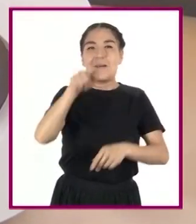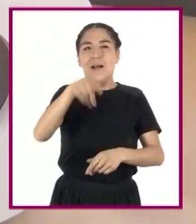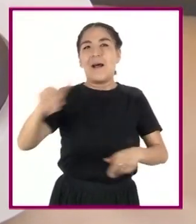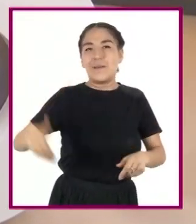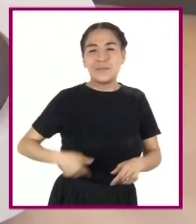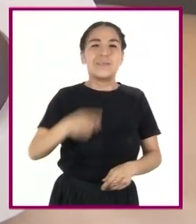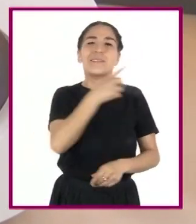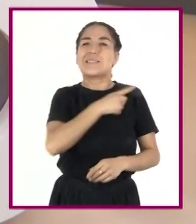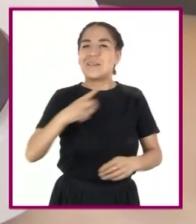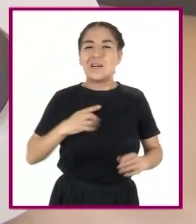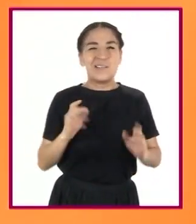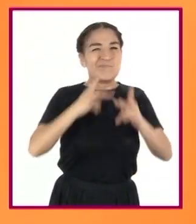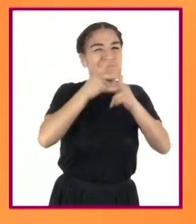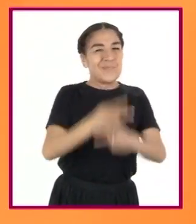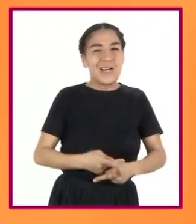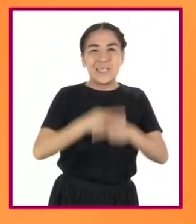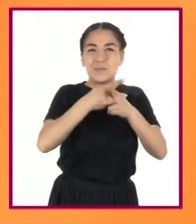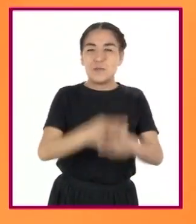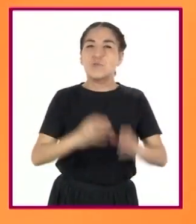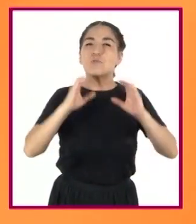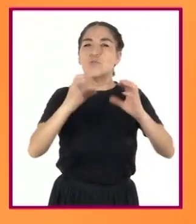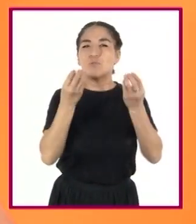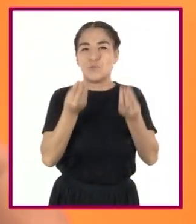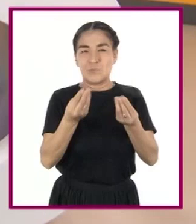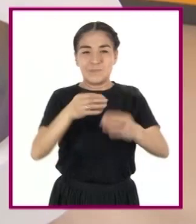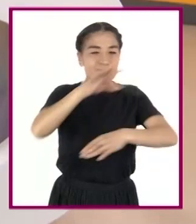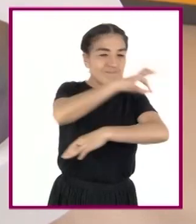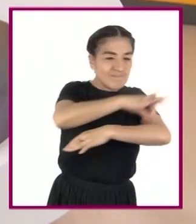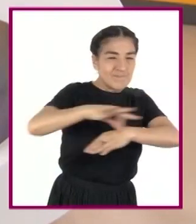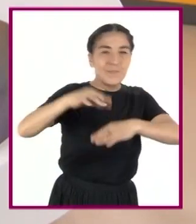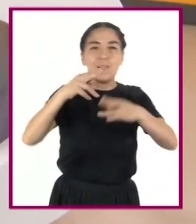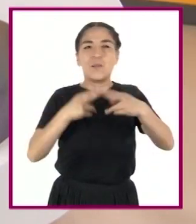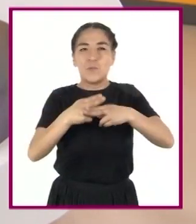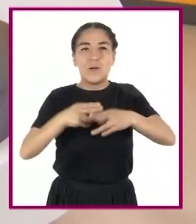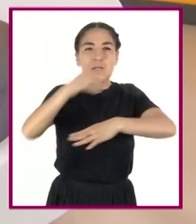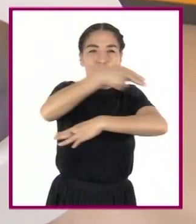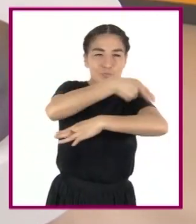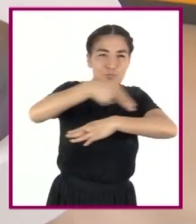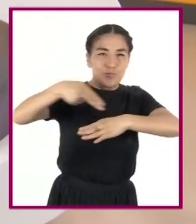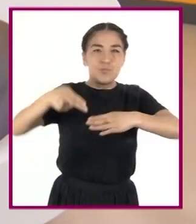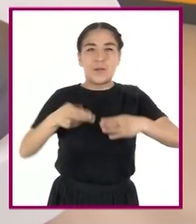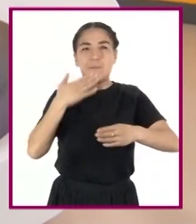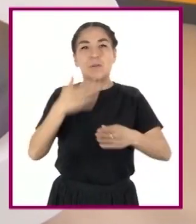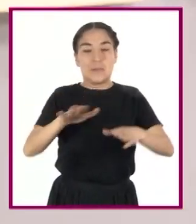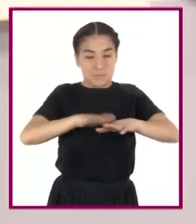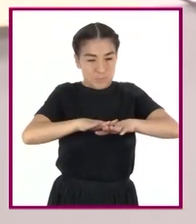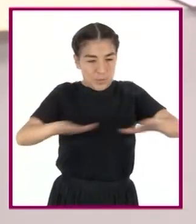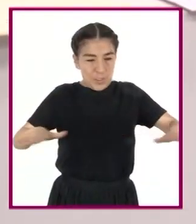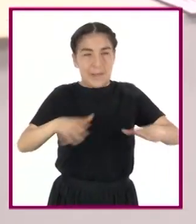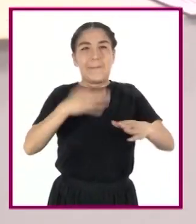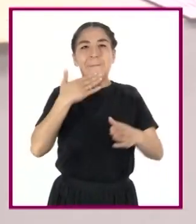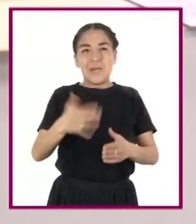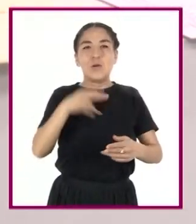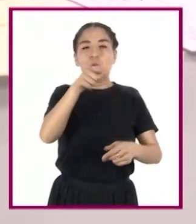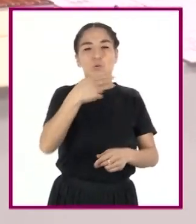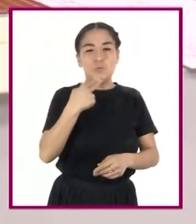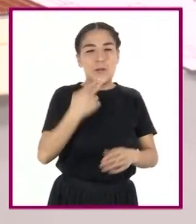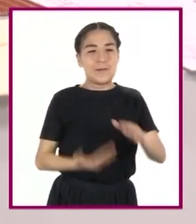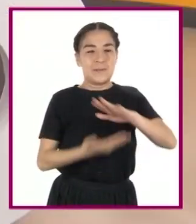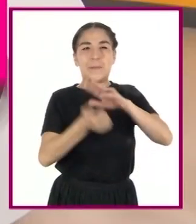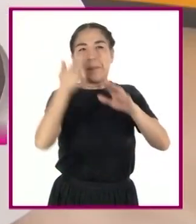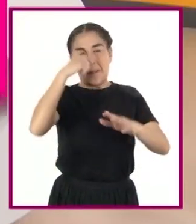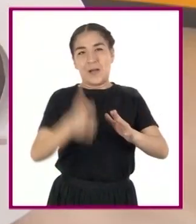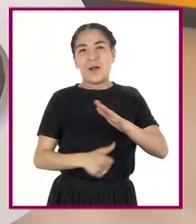tener mucha paciencia y hacerlo con mucho cuidado. Procuren hacer este proceso sobre una superficie plana y usar una base como